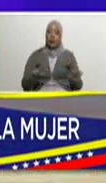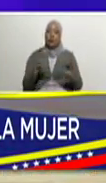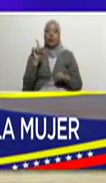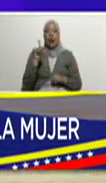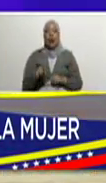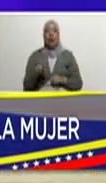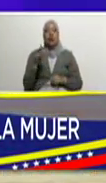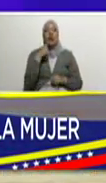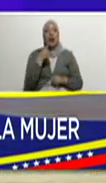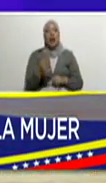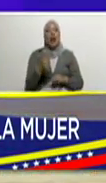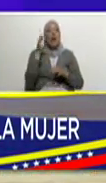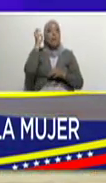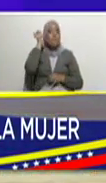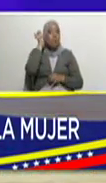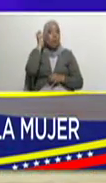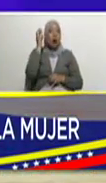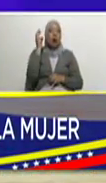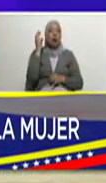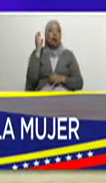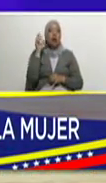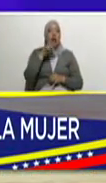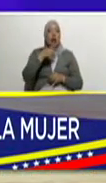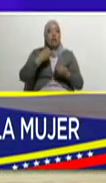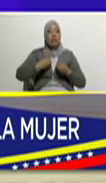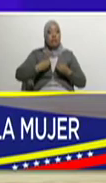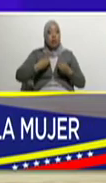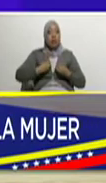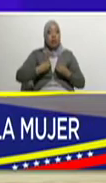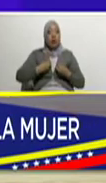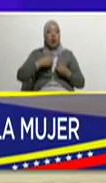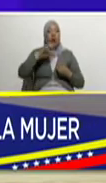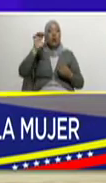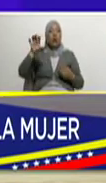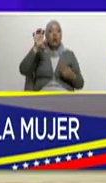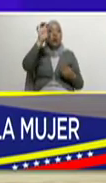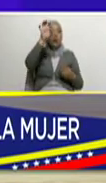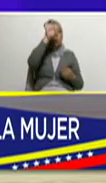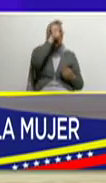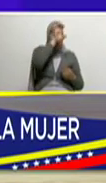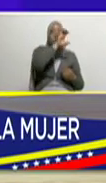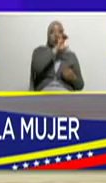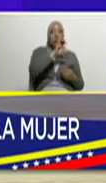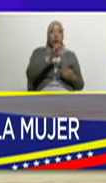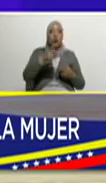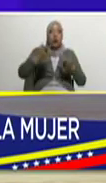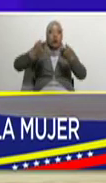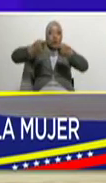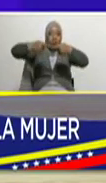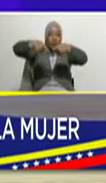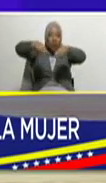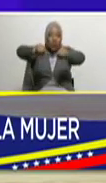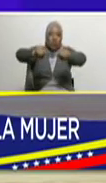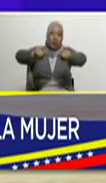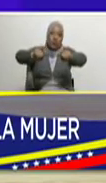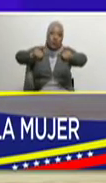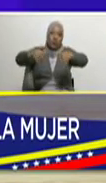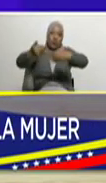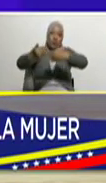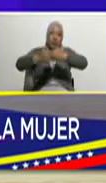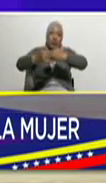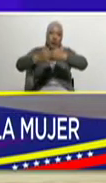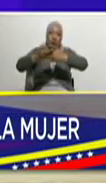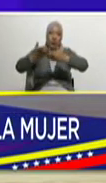además tengo que decirle a las mujeres migrantes que por razones económicas, por las sanciones criminales,